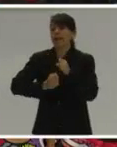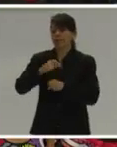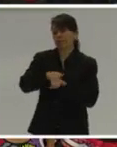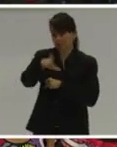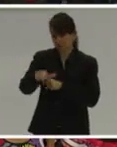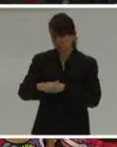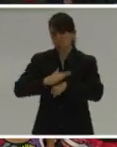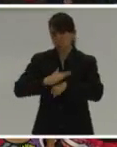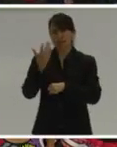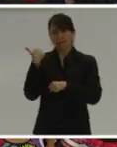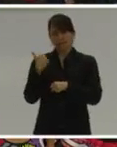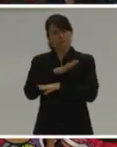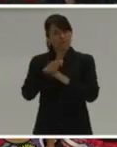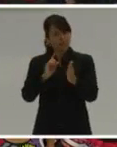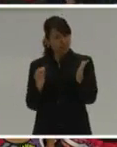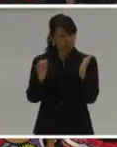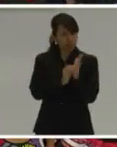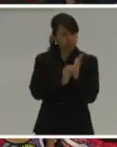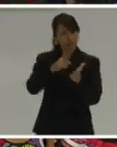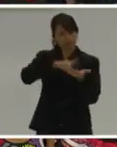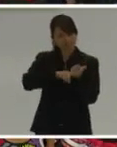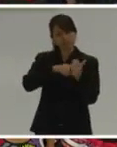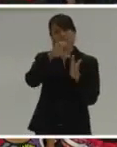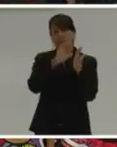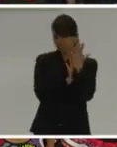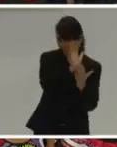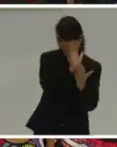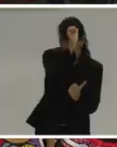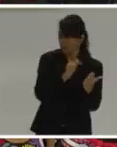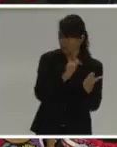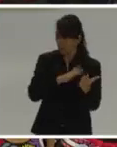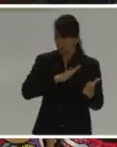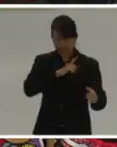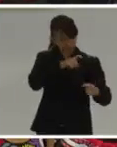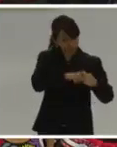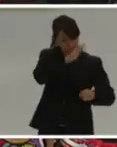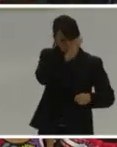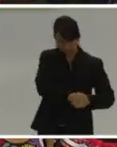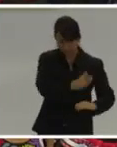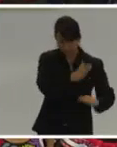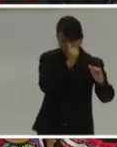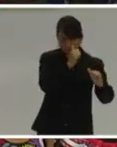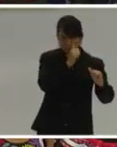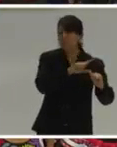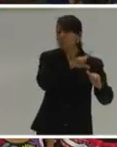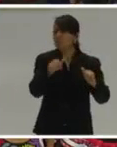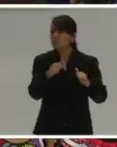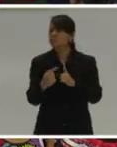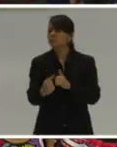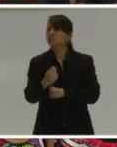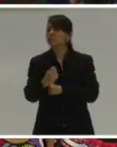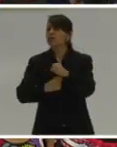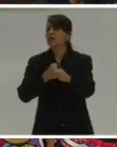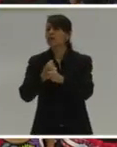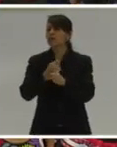y Convencionalidad, los primeros temas que se definieron era justamente la posibilidad de